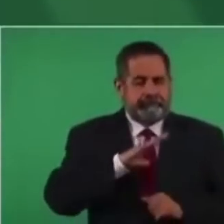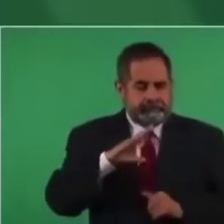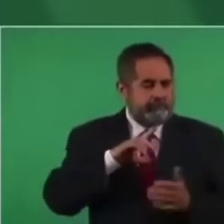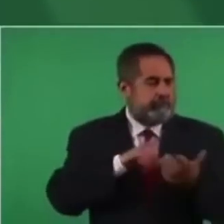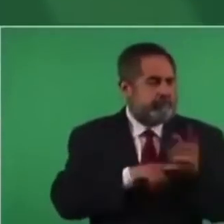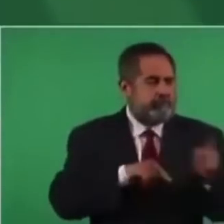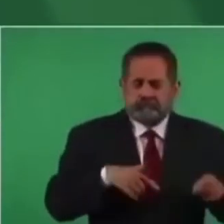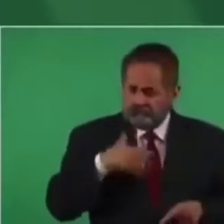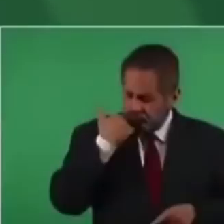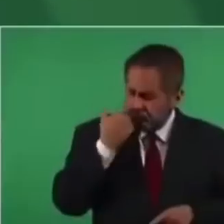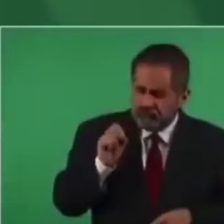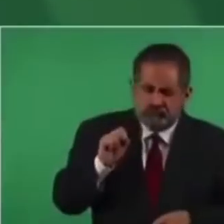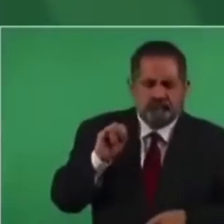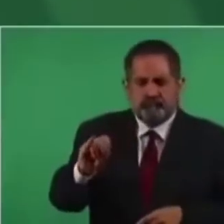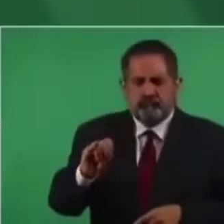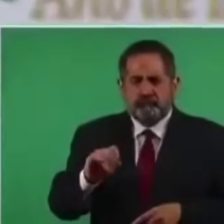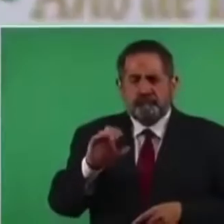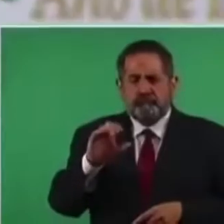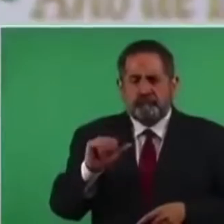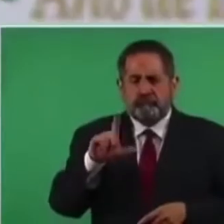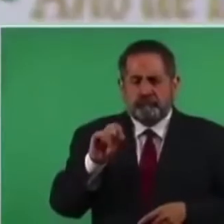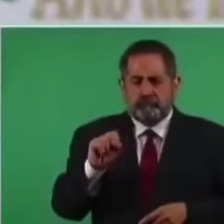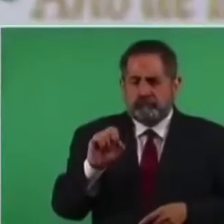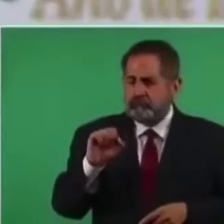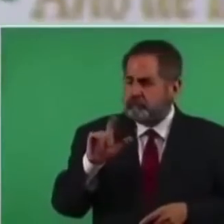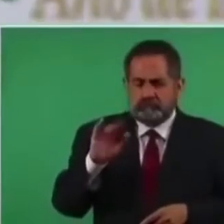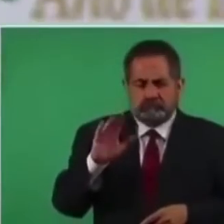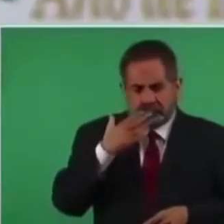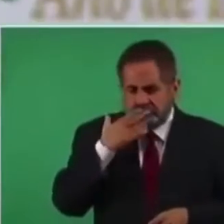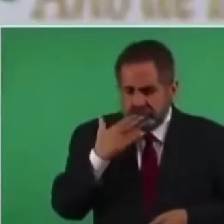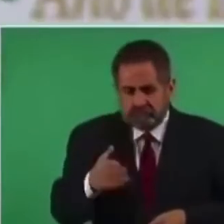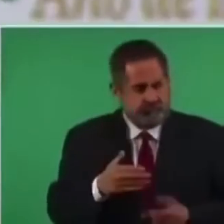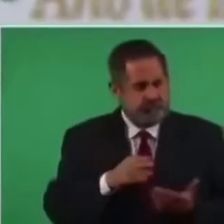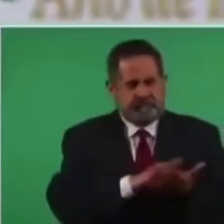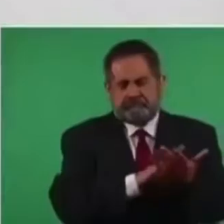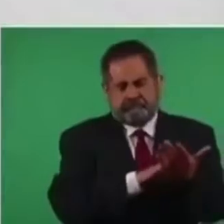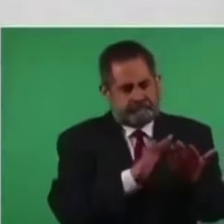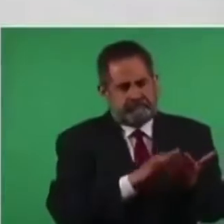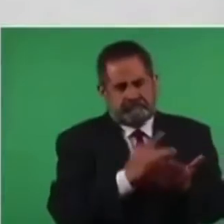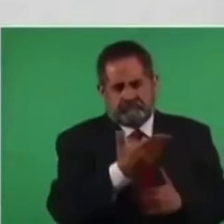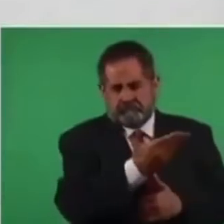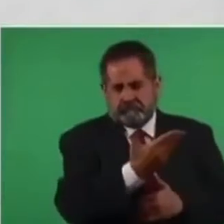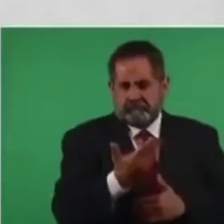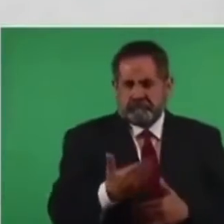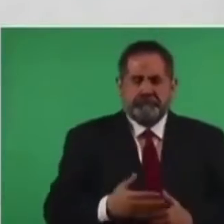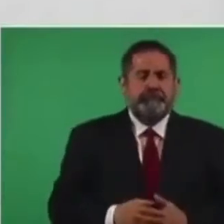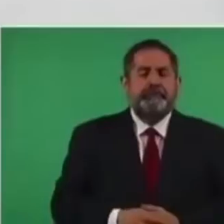voluntad de parte de carlos slim cosa que es el ebro